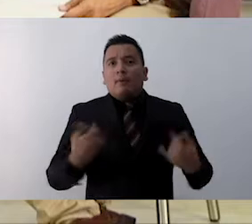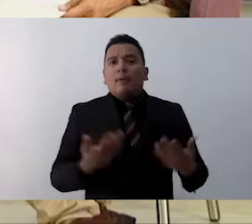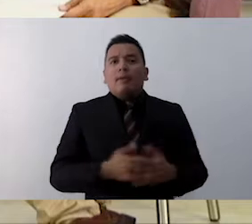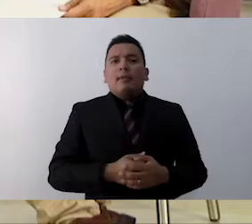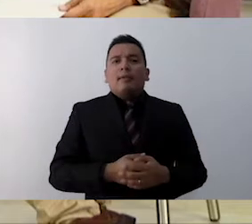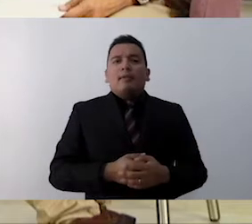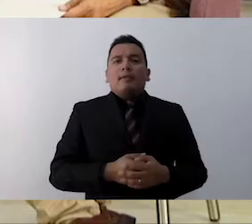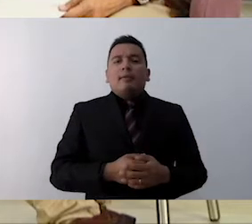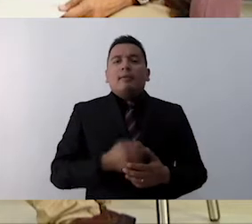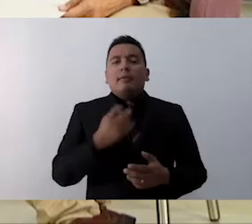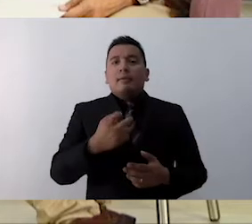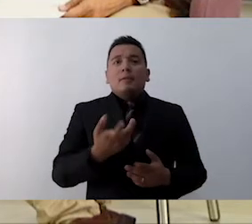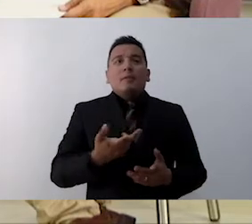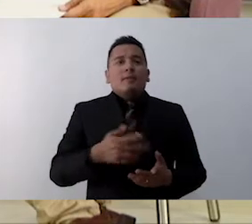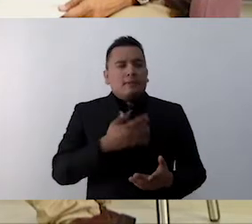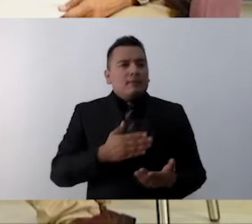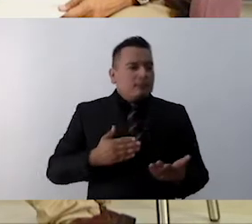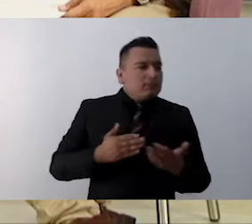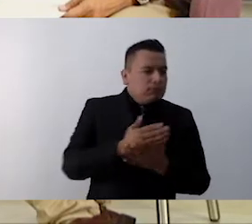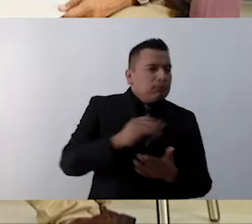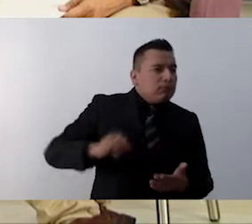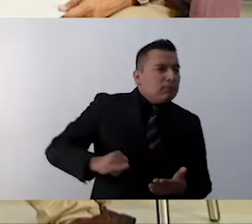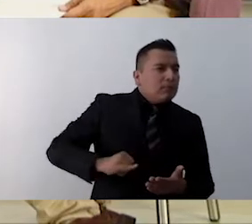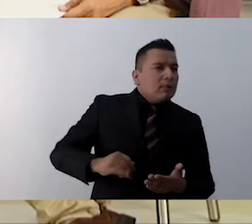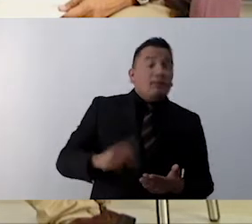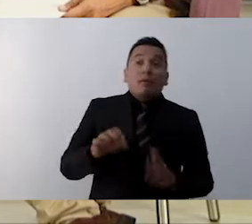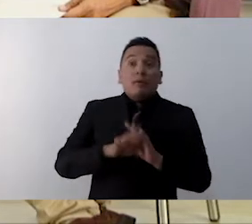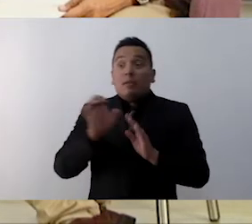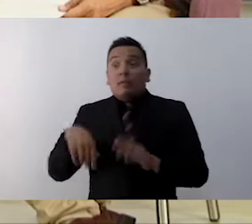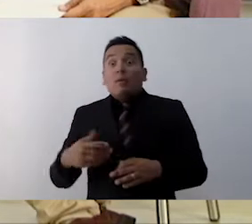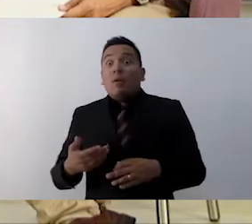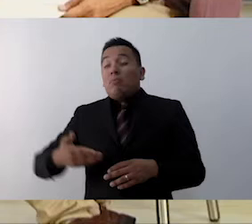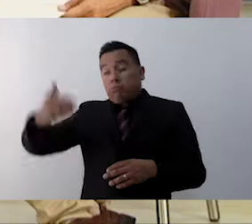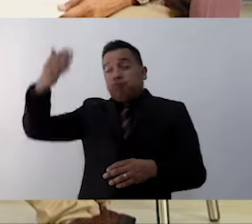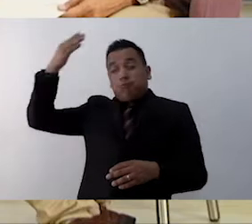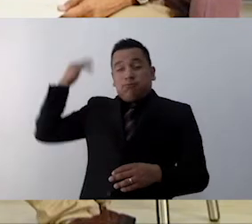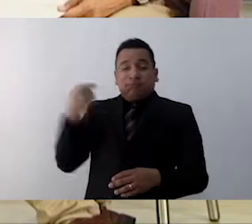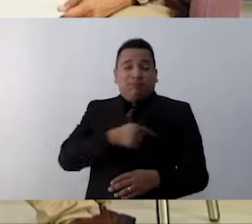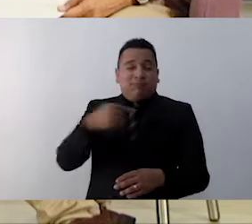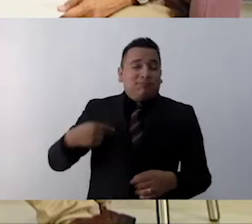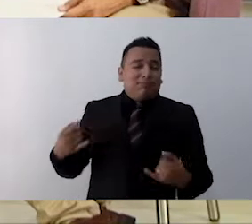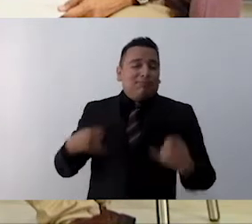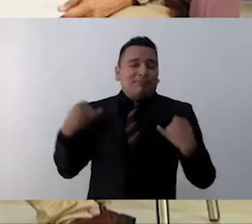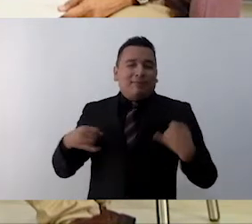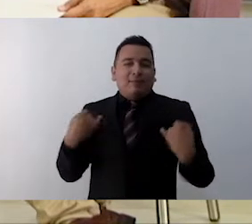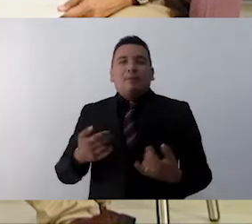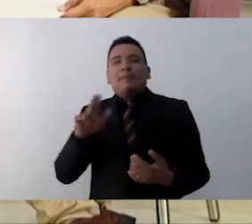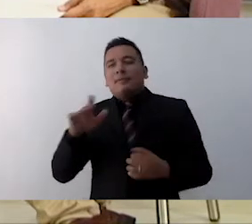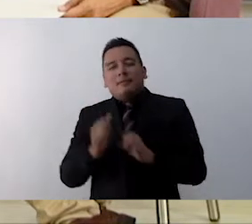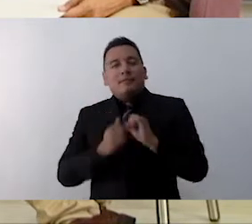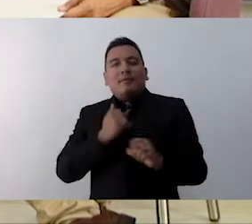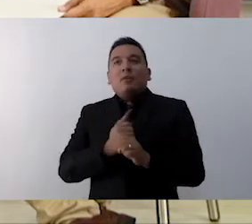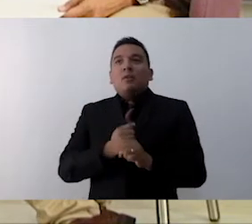jóvenes, no es el mismo acercamiento a la democracia a lo que teníamos, por ejemplo, en nuestra generación, que crecimos sobre todo con la perspectiva de